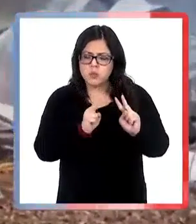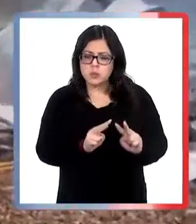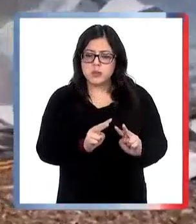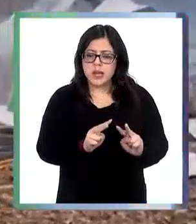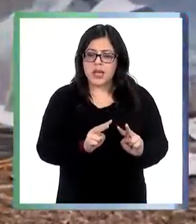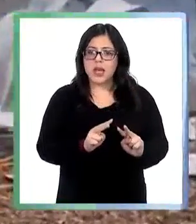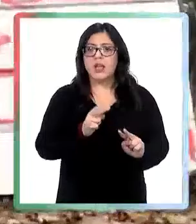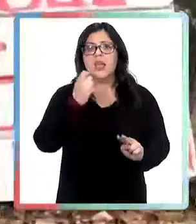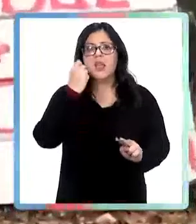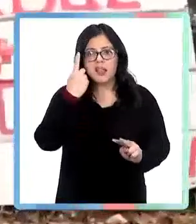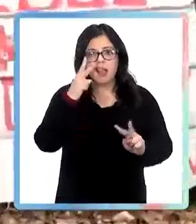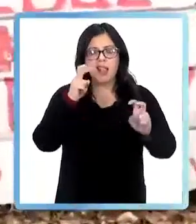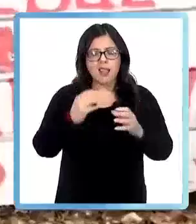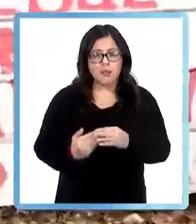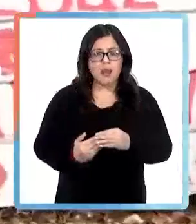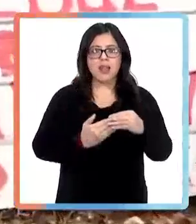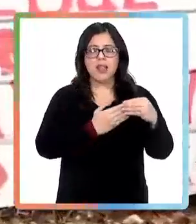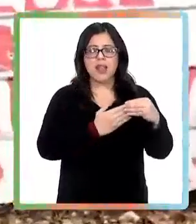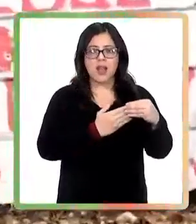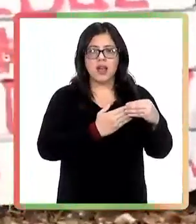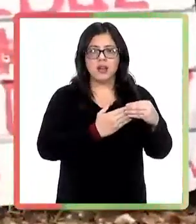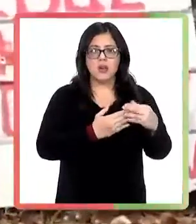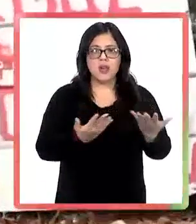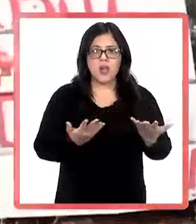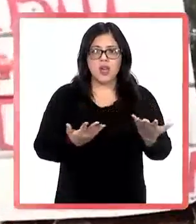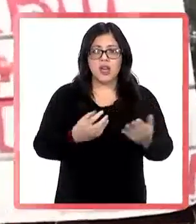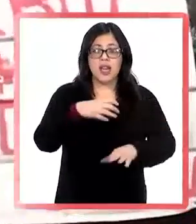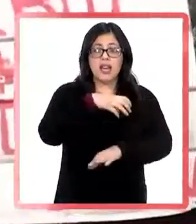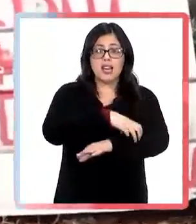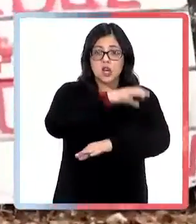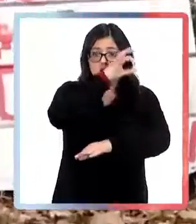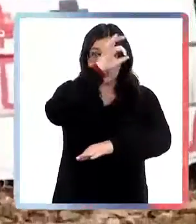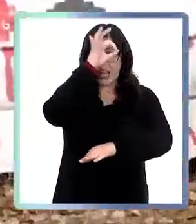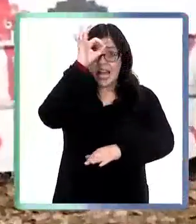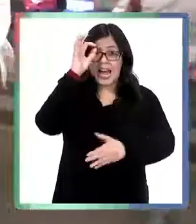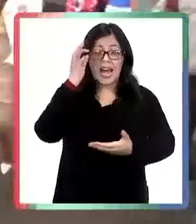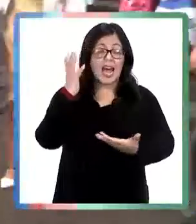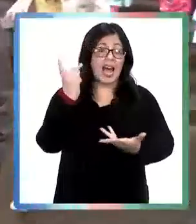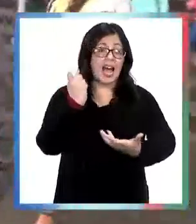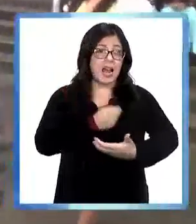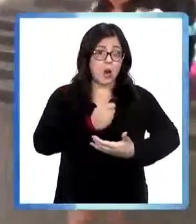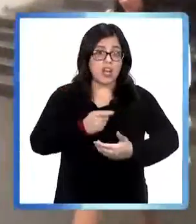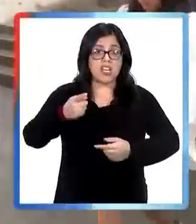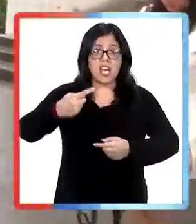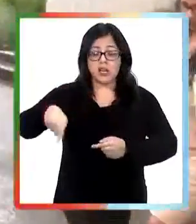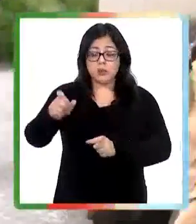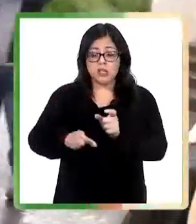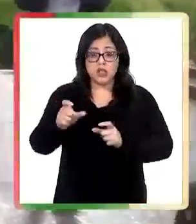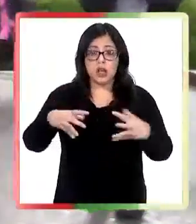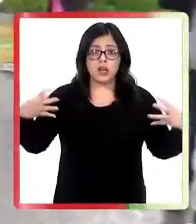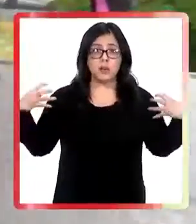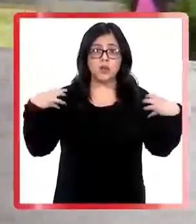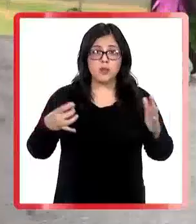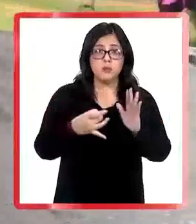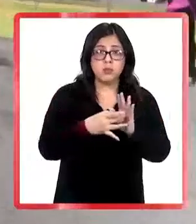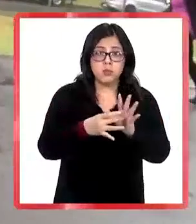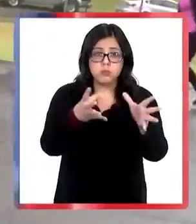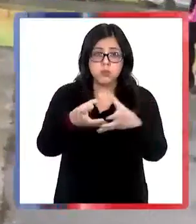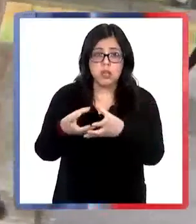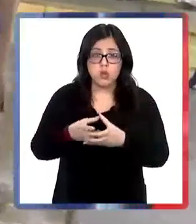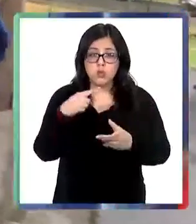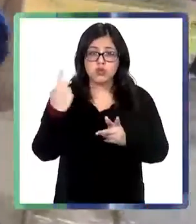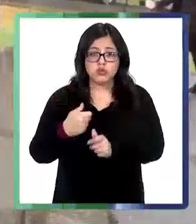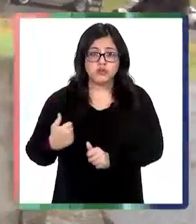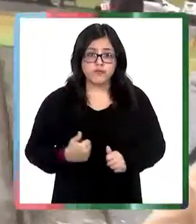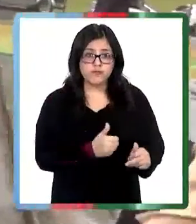visualizar eso y entender que los liderazgos en la Araucanía, quienes están detrás del crimen organizado, de